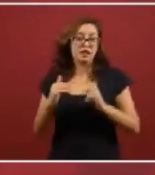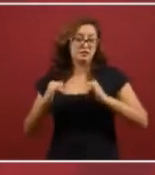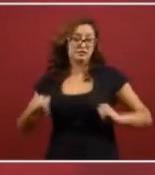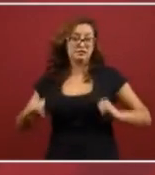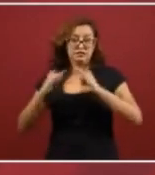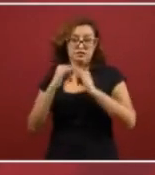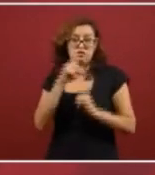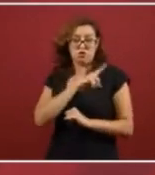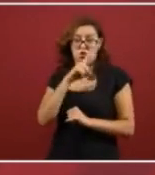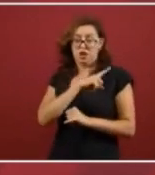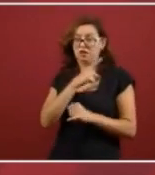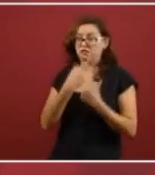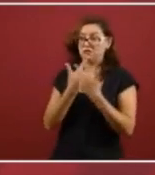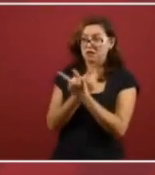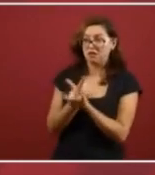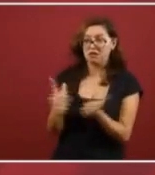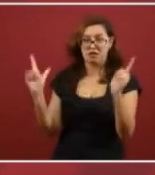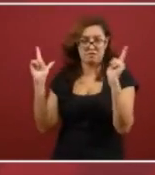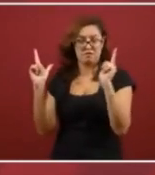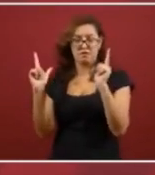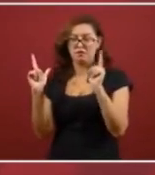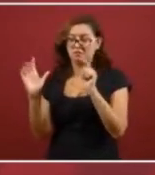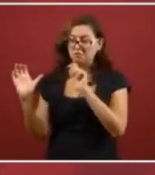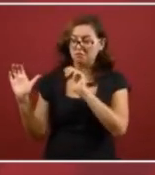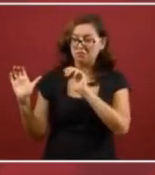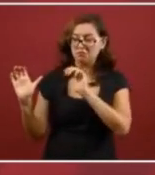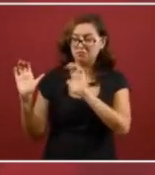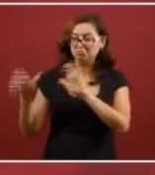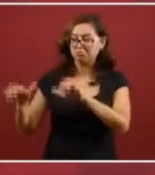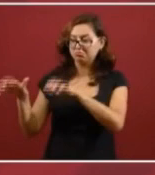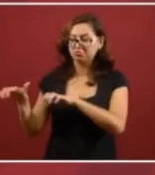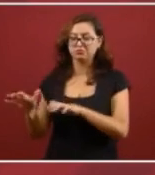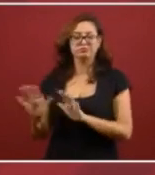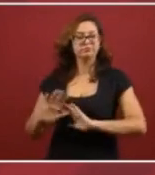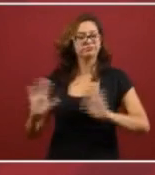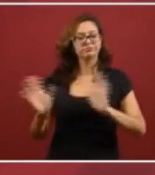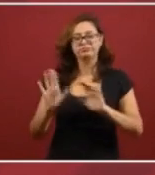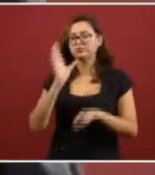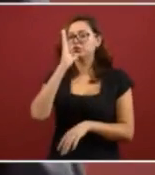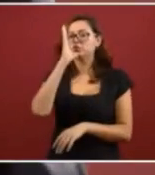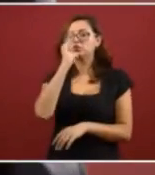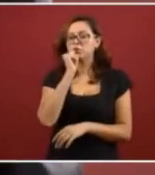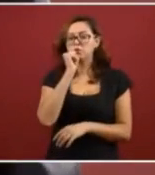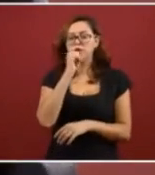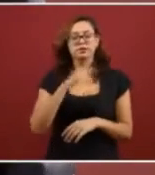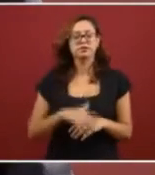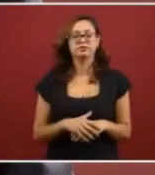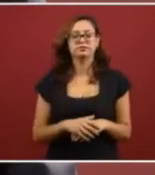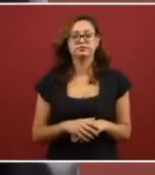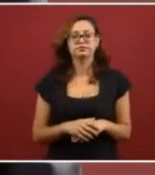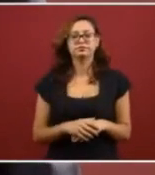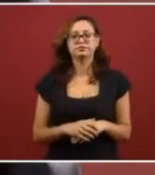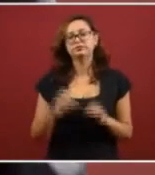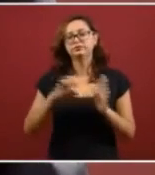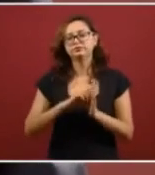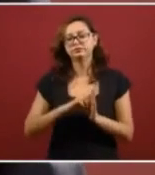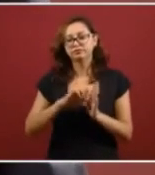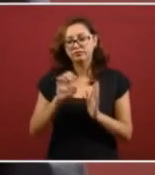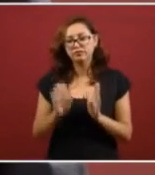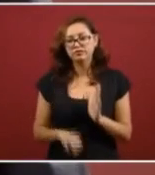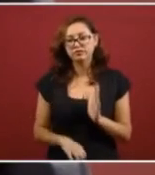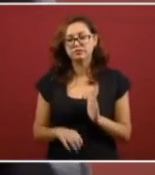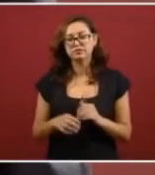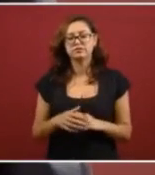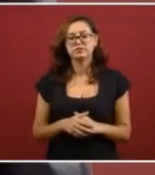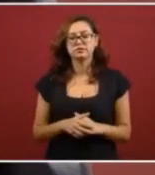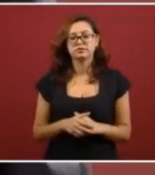ejemplo, the different companies cannot. El papel para los libros, for example, the paper for the books. No, estuvo a cargo. It